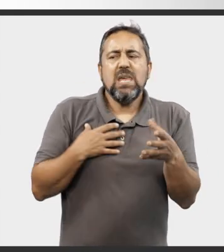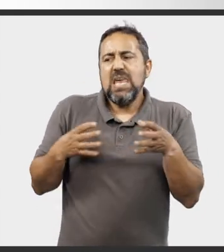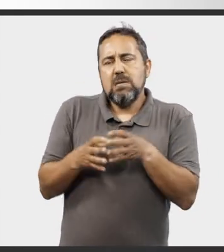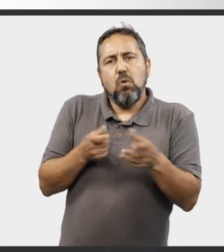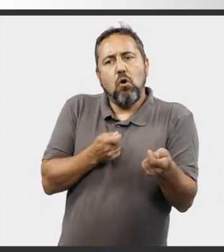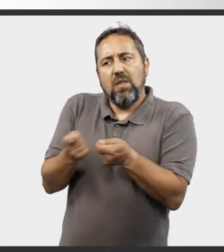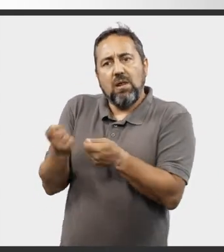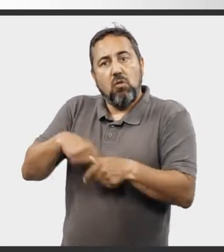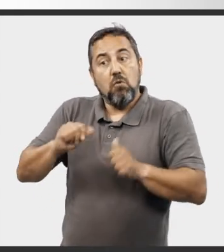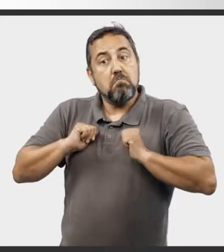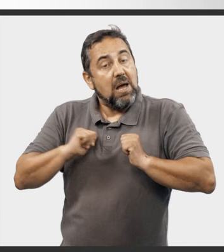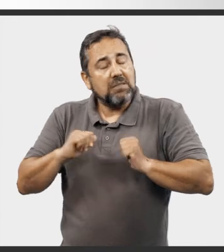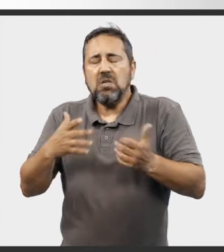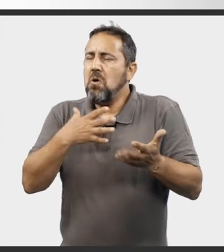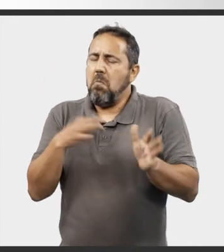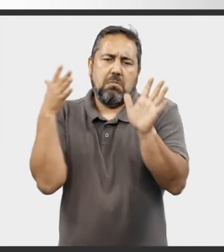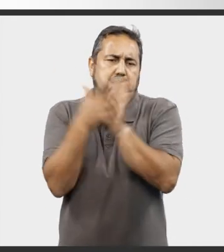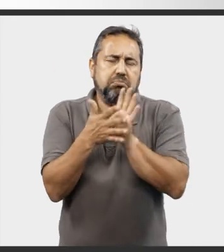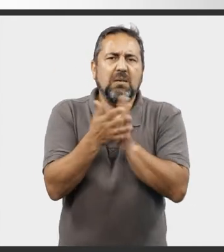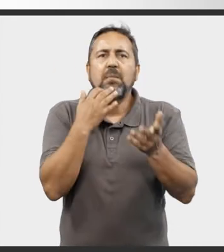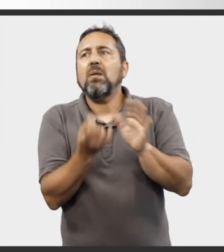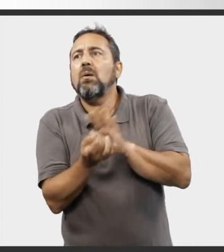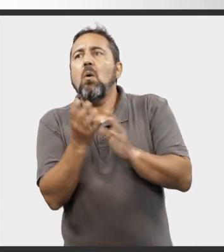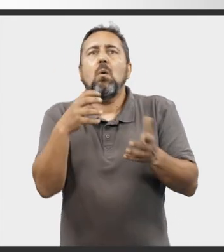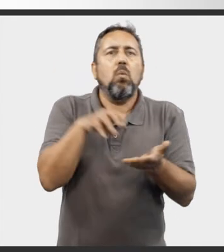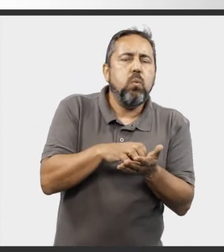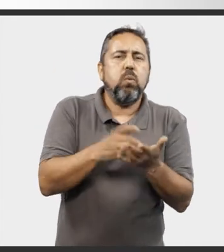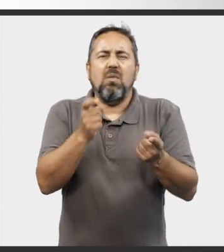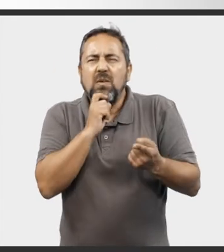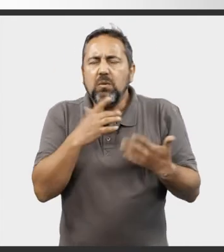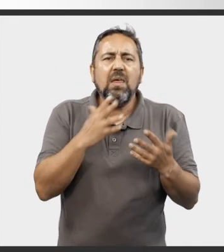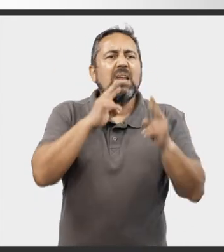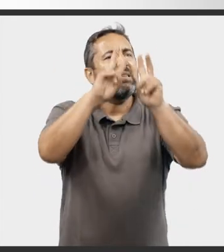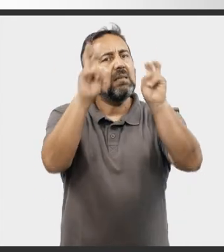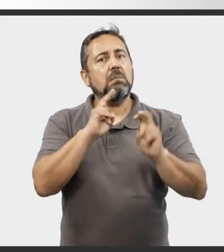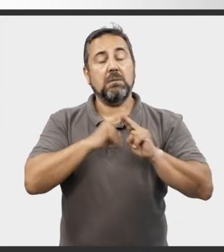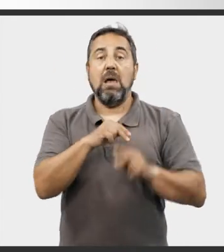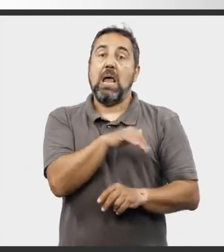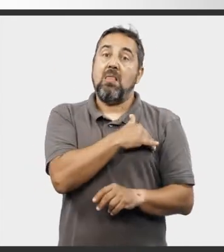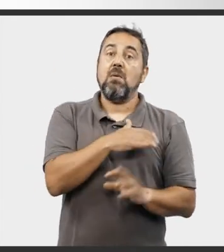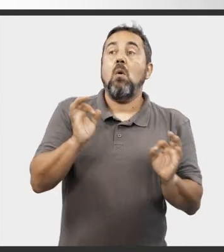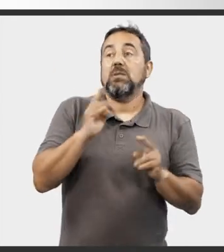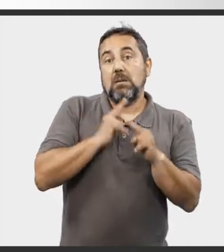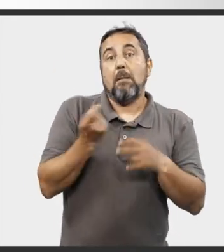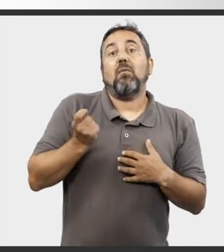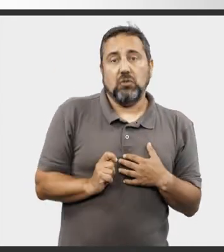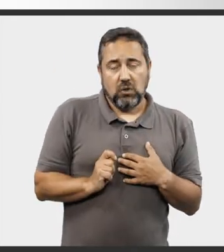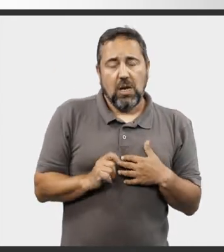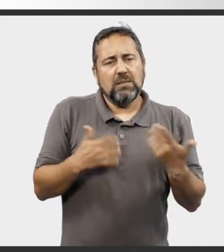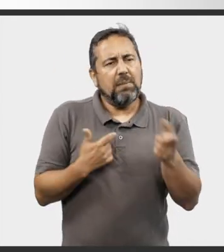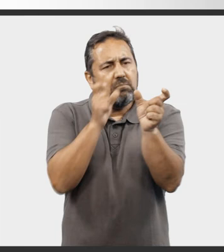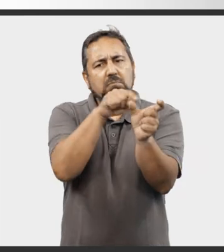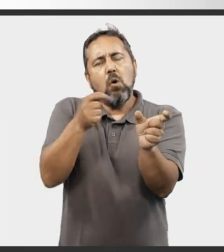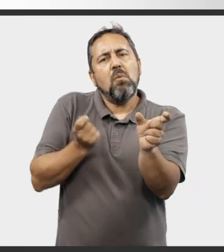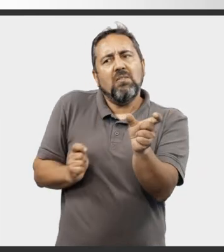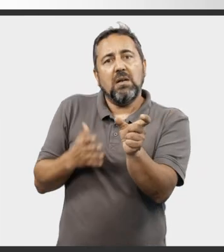del máster para resolver cualquier duda o dificultad que pueda surgir en el plano académico o profesional así como con los profesionales y asesores